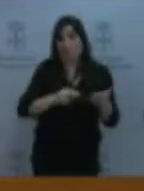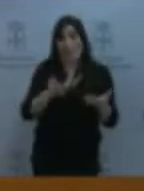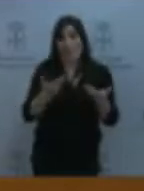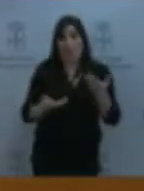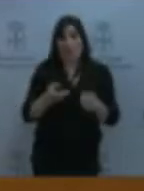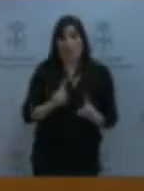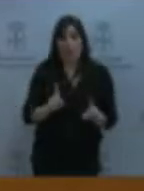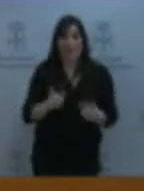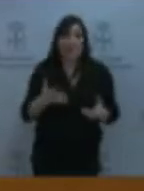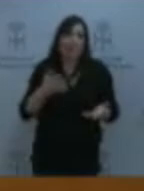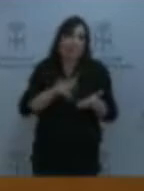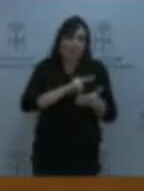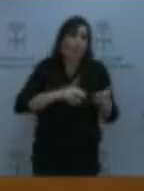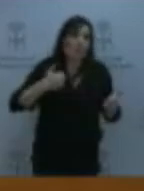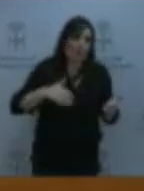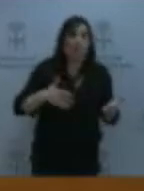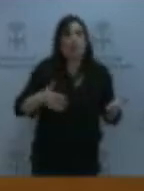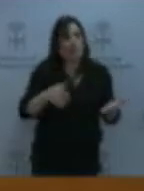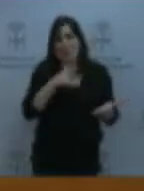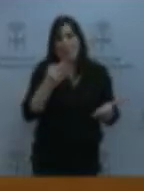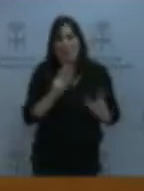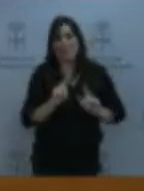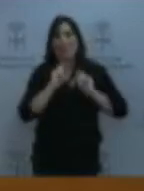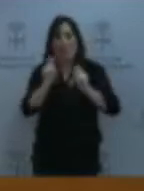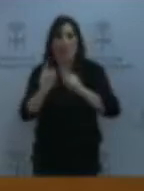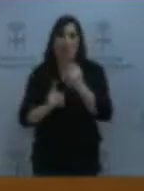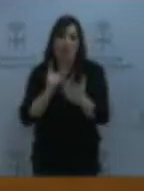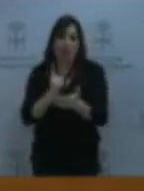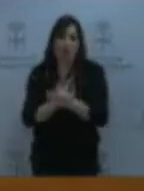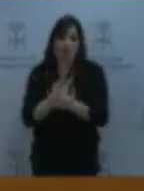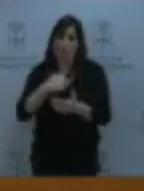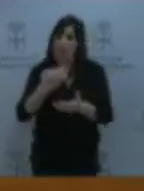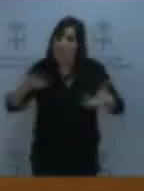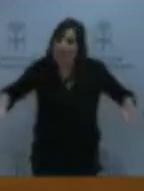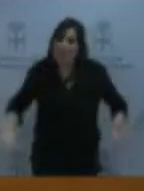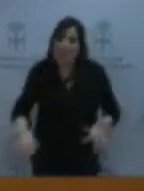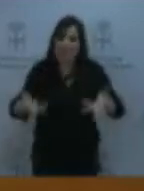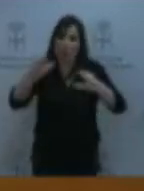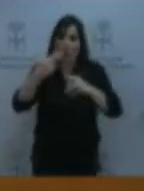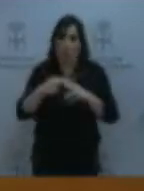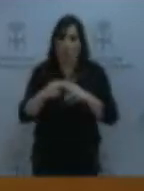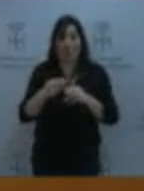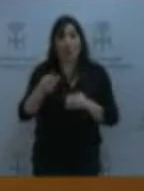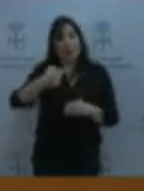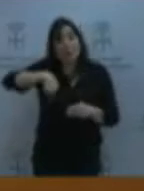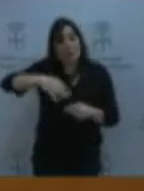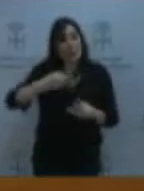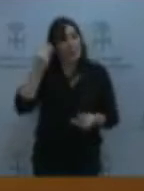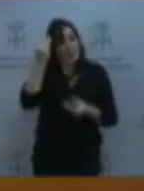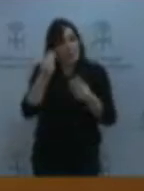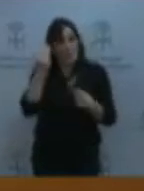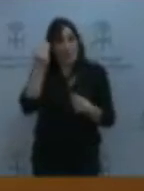de restituirlo. Tenemos que darle el impulso político y tenemos que pensar también que el empleo público también es